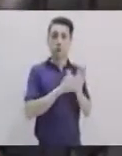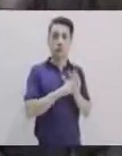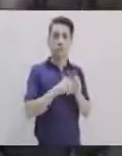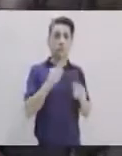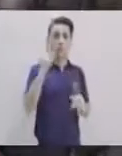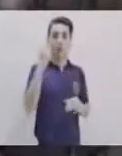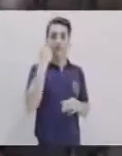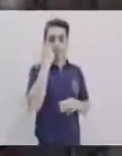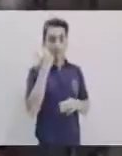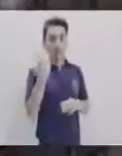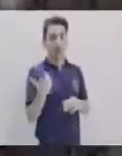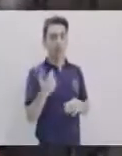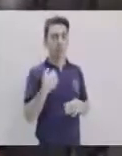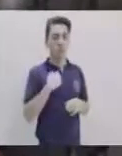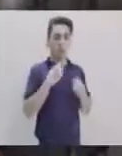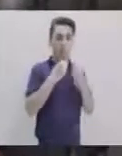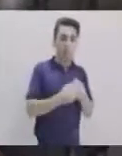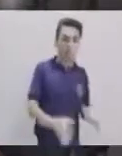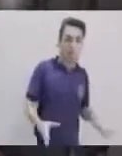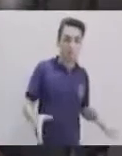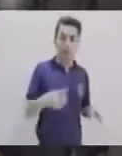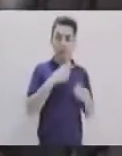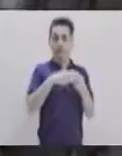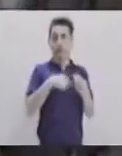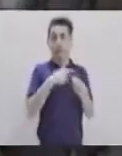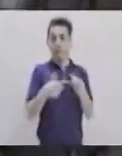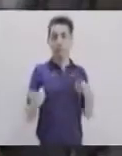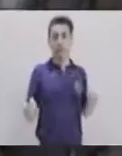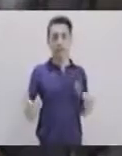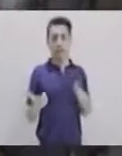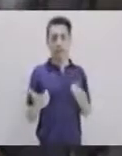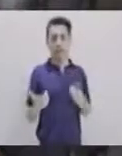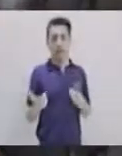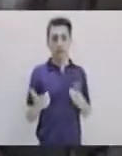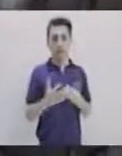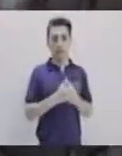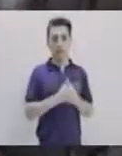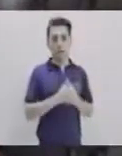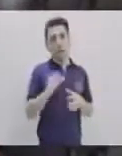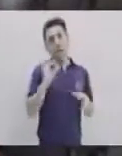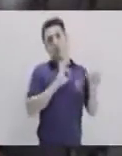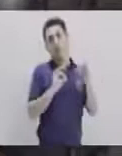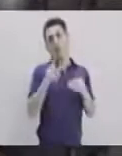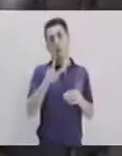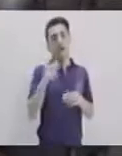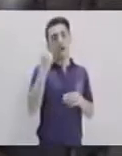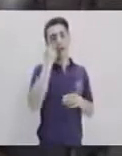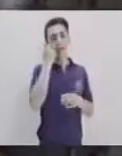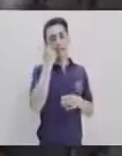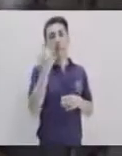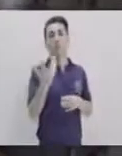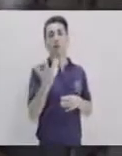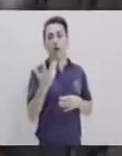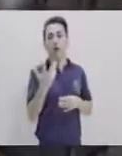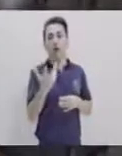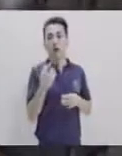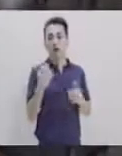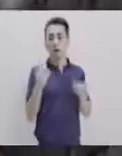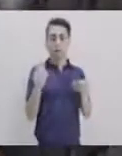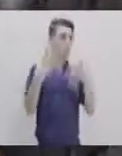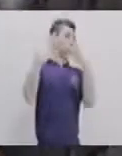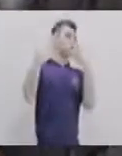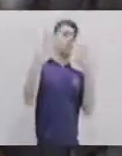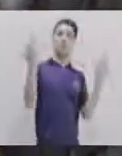una enfermedad, una pérdida de un ser familiar que amábamos muchísimo, o una enfermedad que viene de